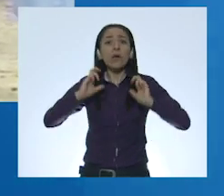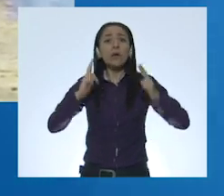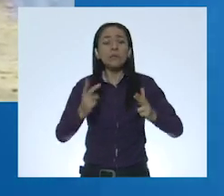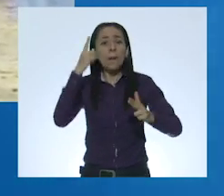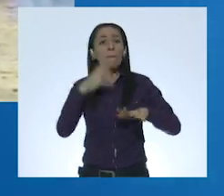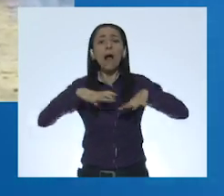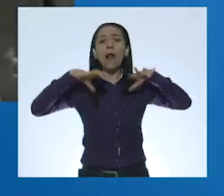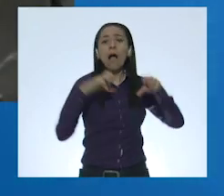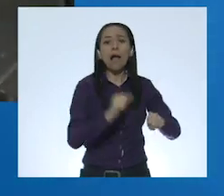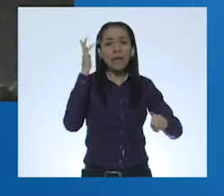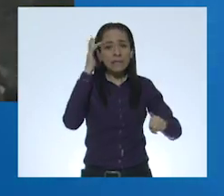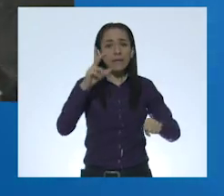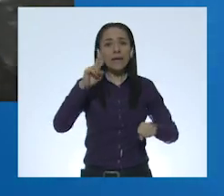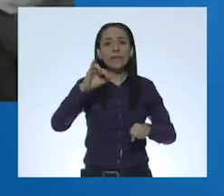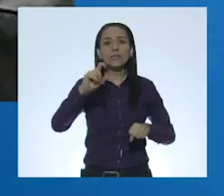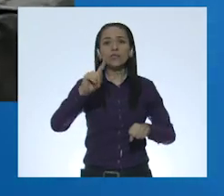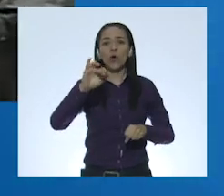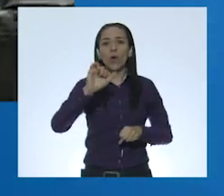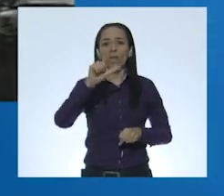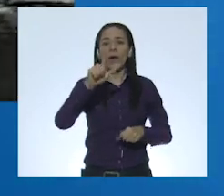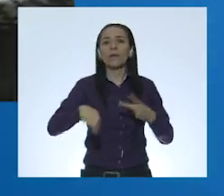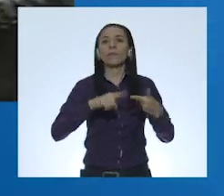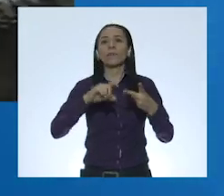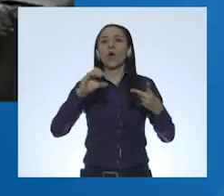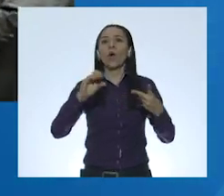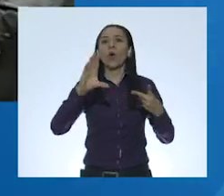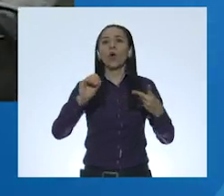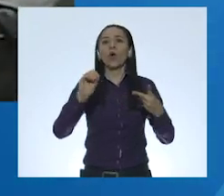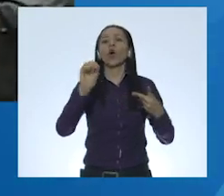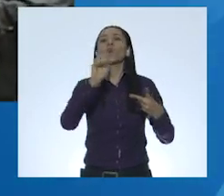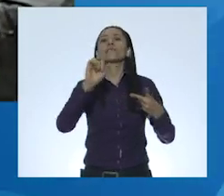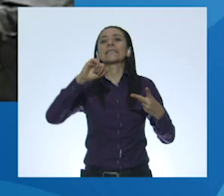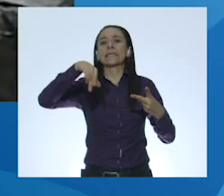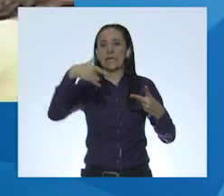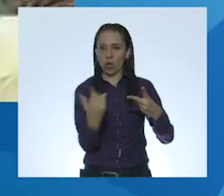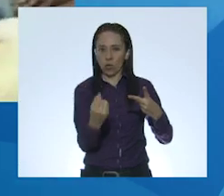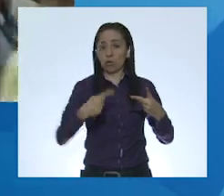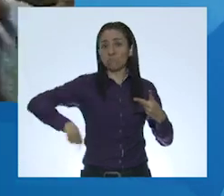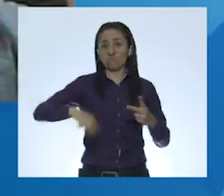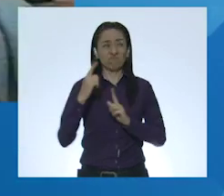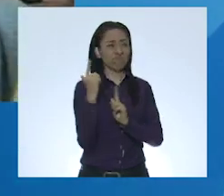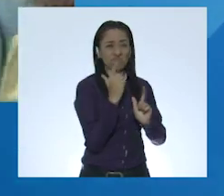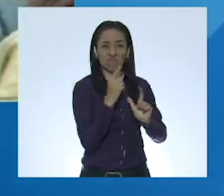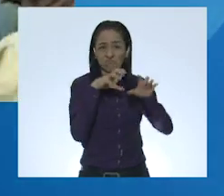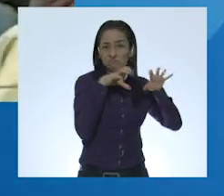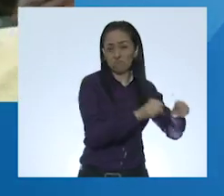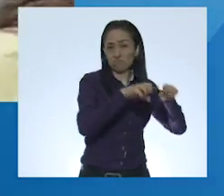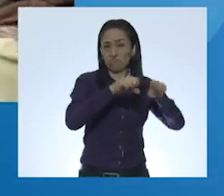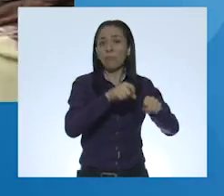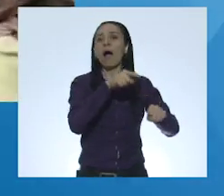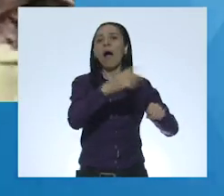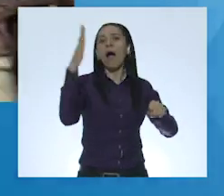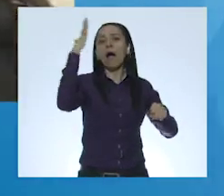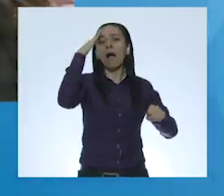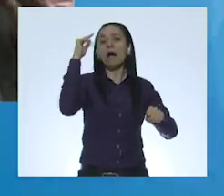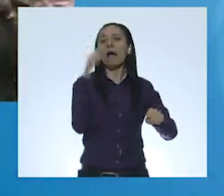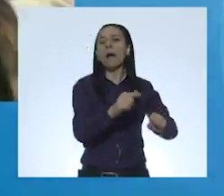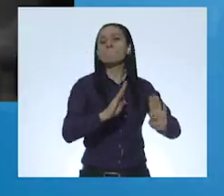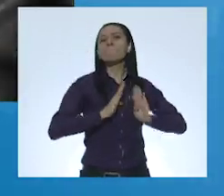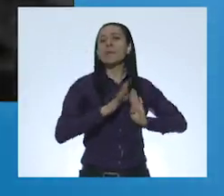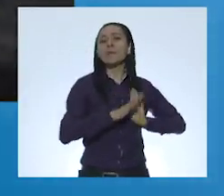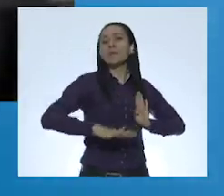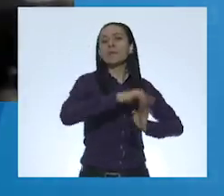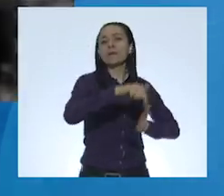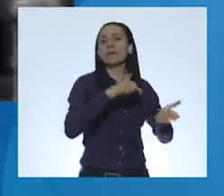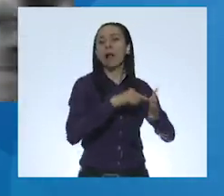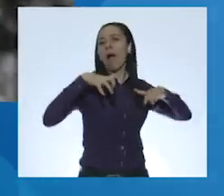Cristóbal de las Casas y Ocosingo. Los guerrilleros también cercaron y atacaron el principal cuartel militar de la zona.